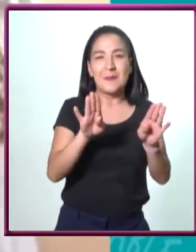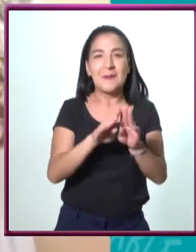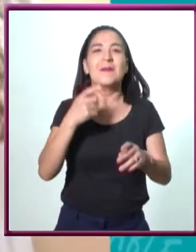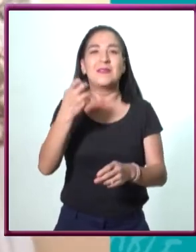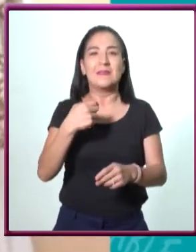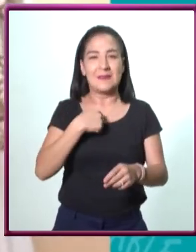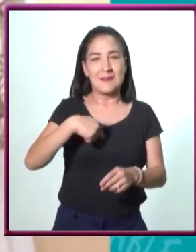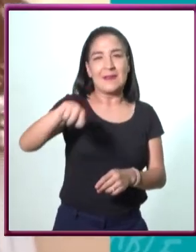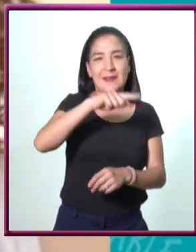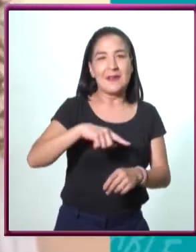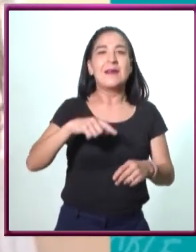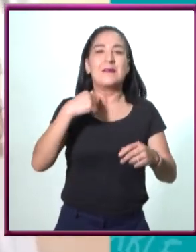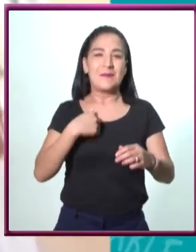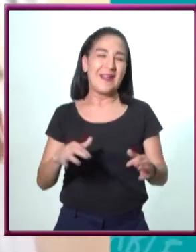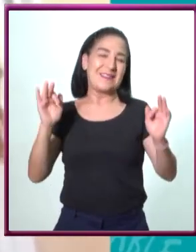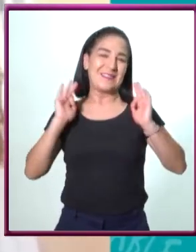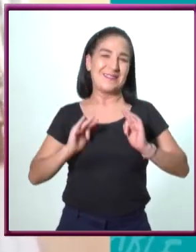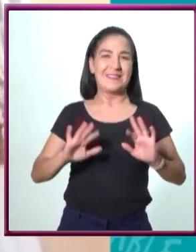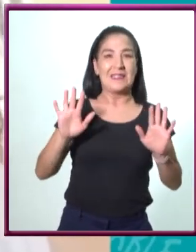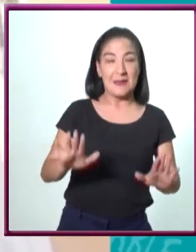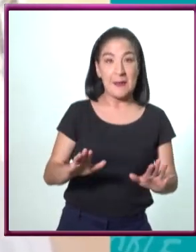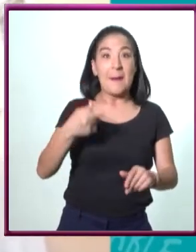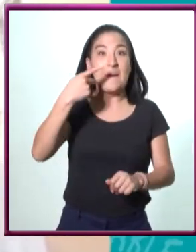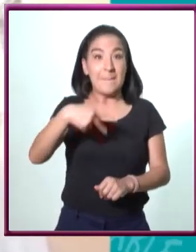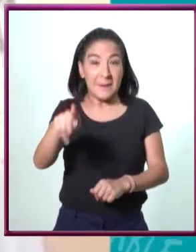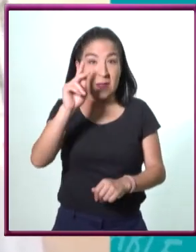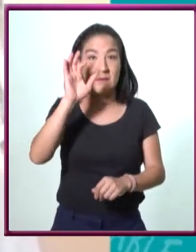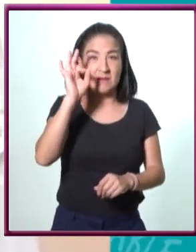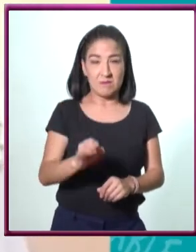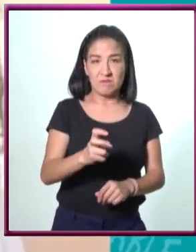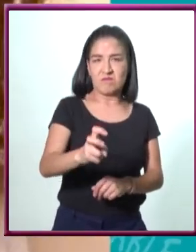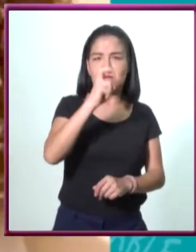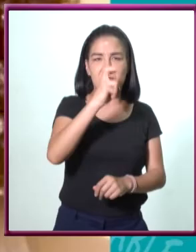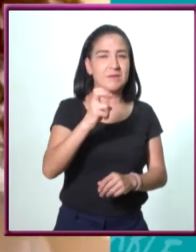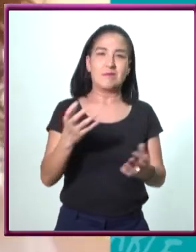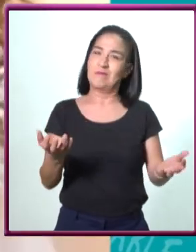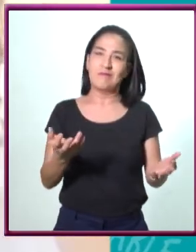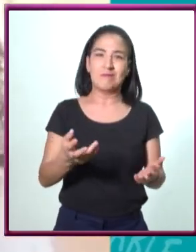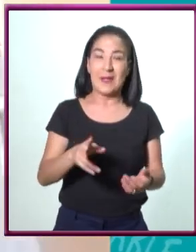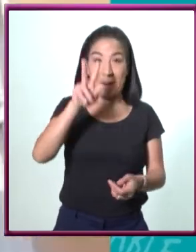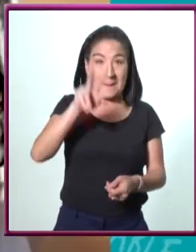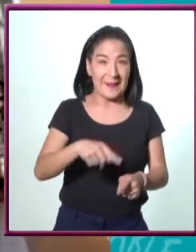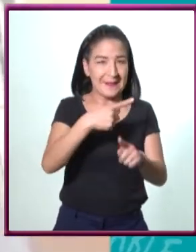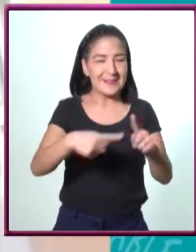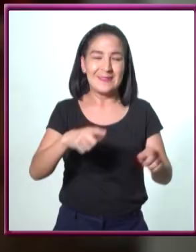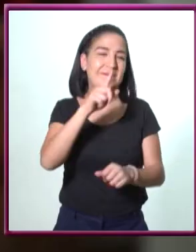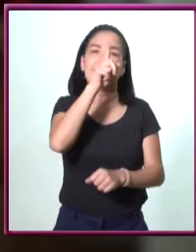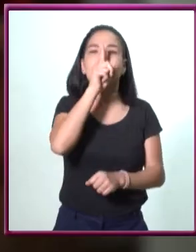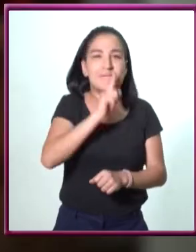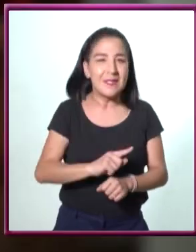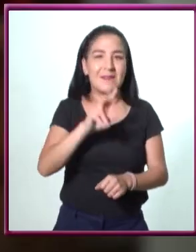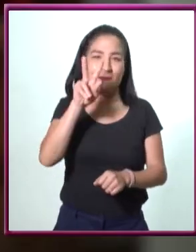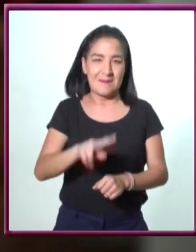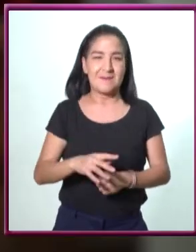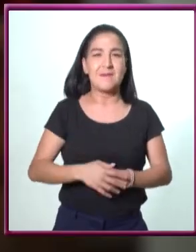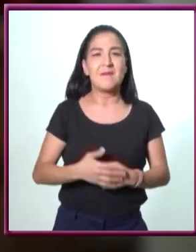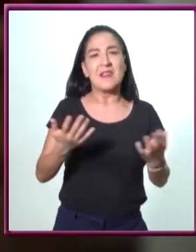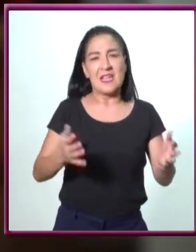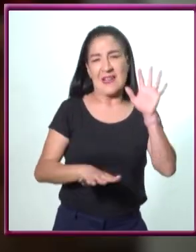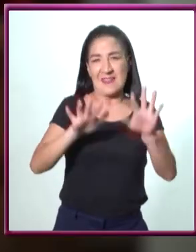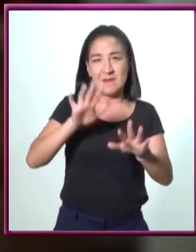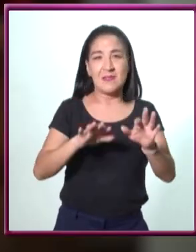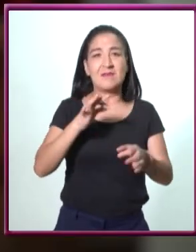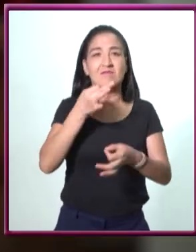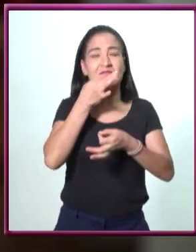por lo menos momentáneamente me deja tranquilo. Pero estrictamente hablando, pues no son verdades a medias, son mentiras. ¿Es posible